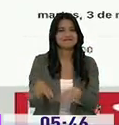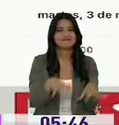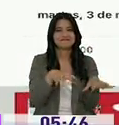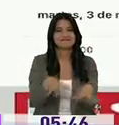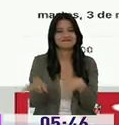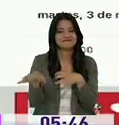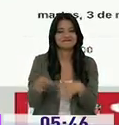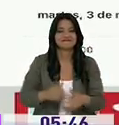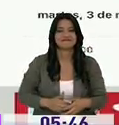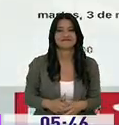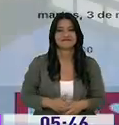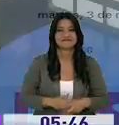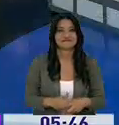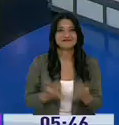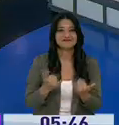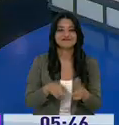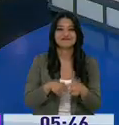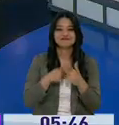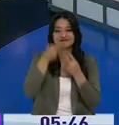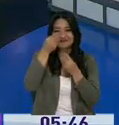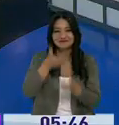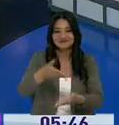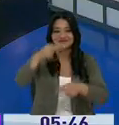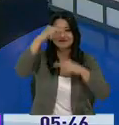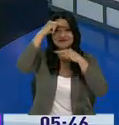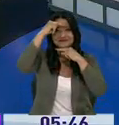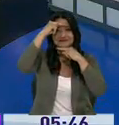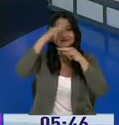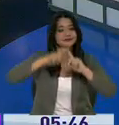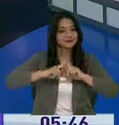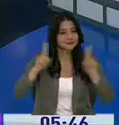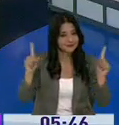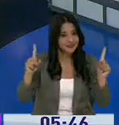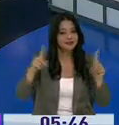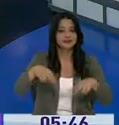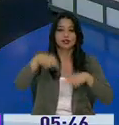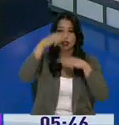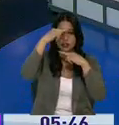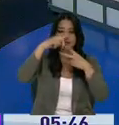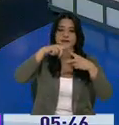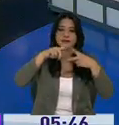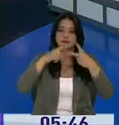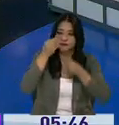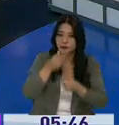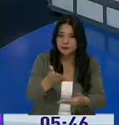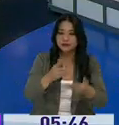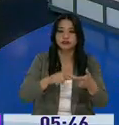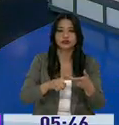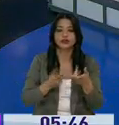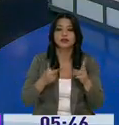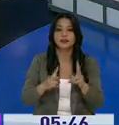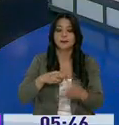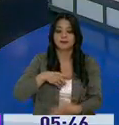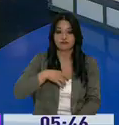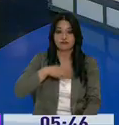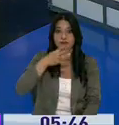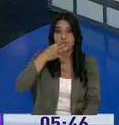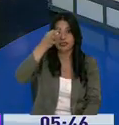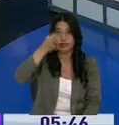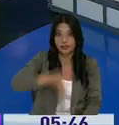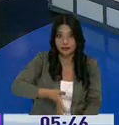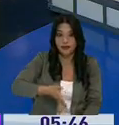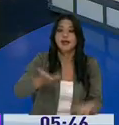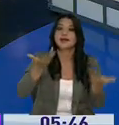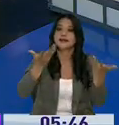este servicio de transmisión noticiosa. Hay mucho para hablar, para compartir. El coronavirus o el COVID-19 finalmente